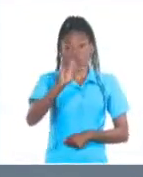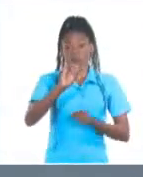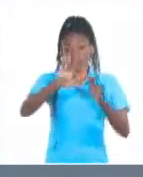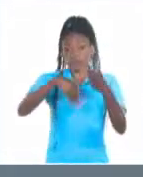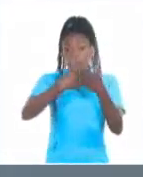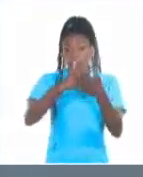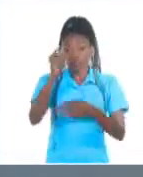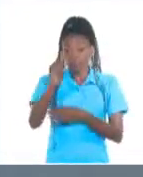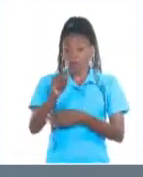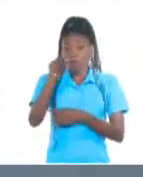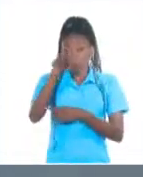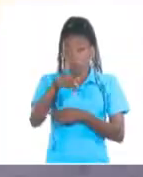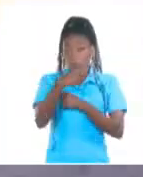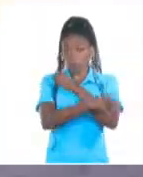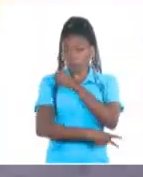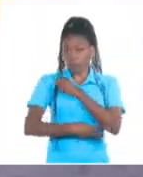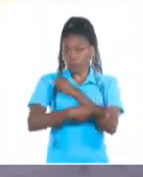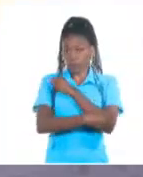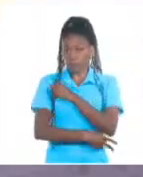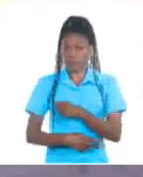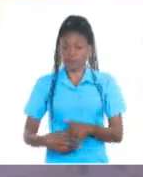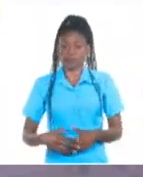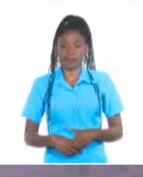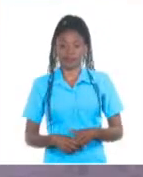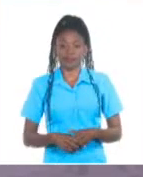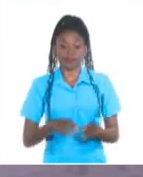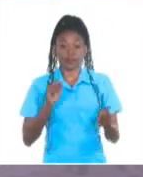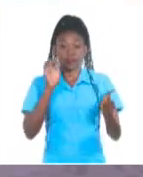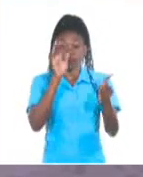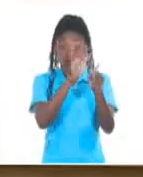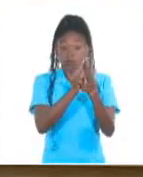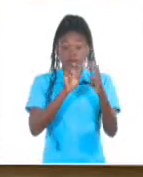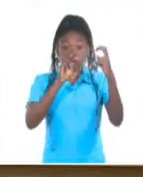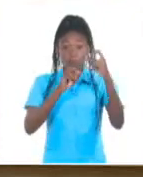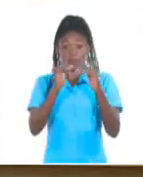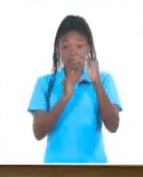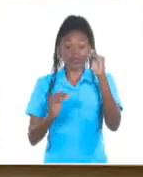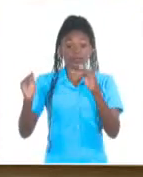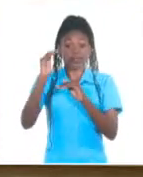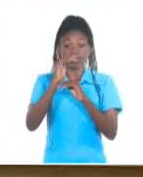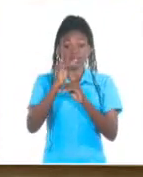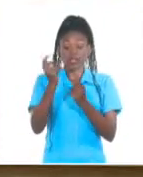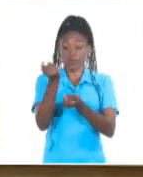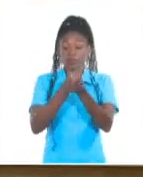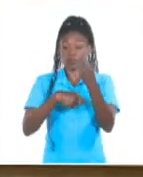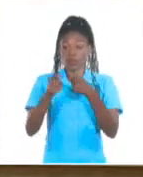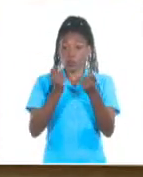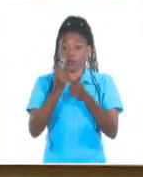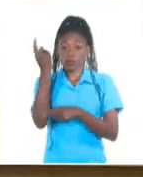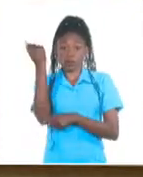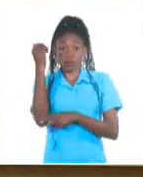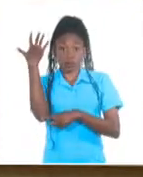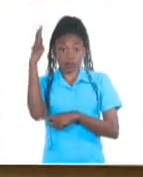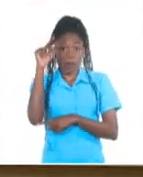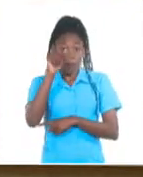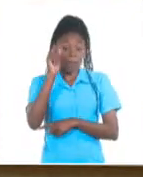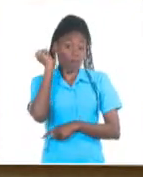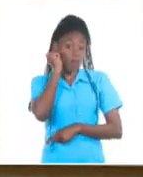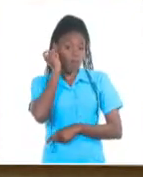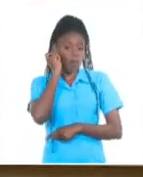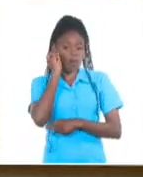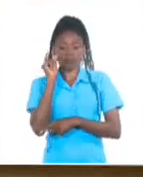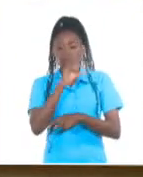empresarios de la nación persa. Al dar inicio al encuentro, la viceministra de Comercio Exterior e Inversión Extranjera, Débora Rivas, presentó